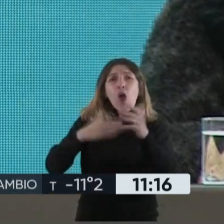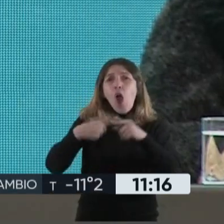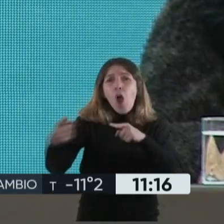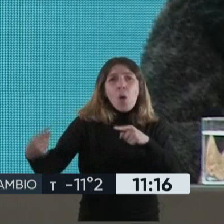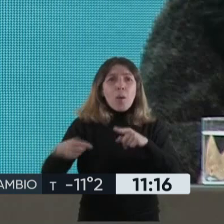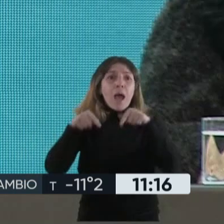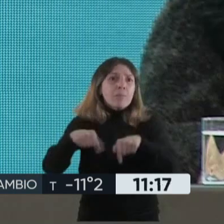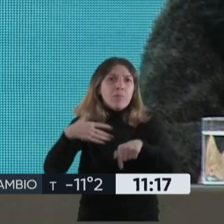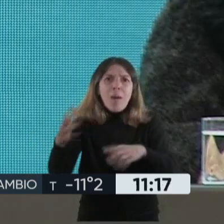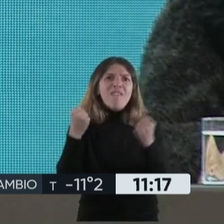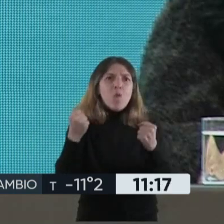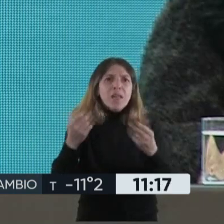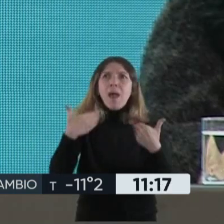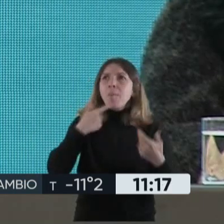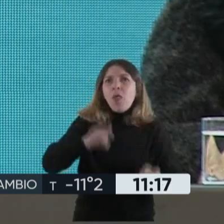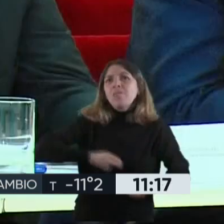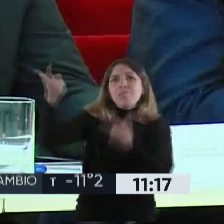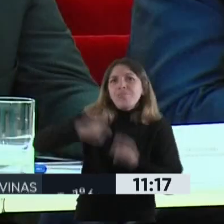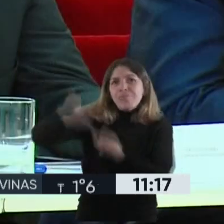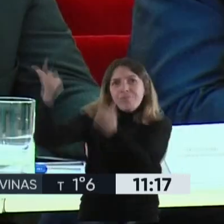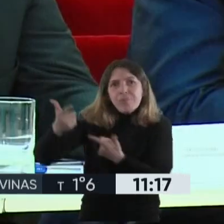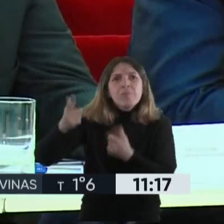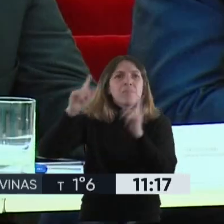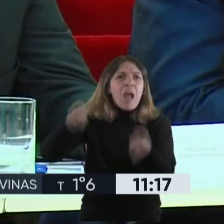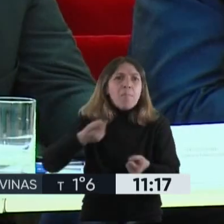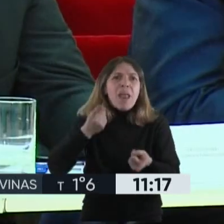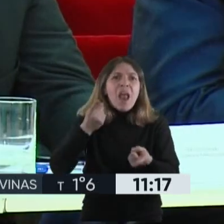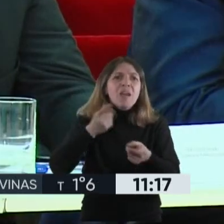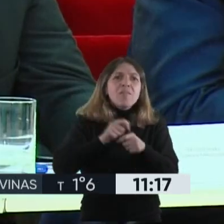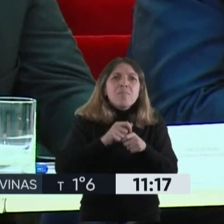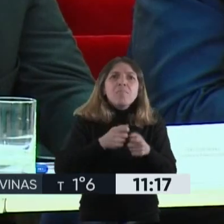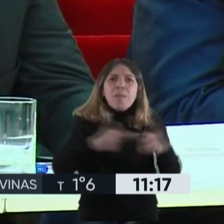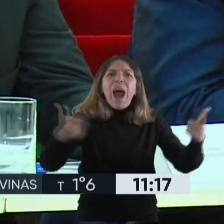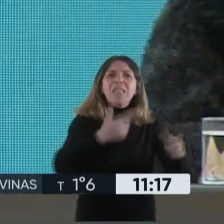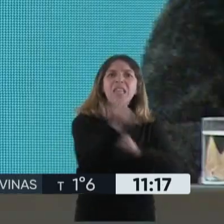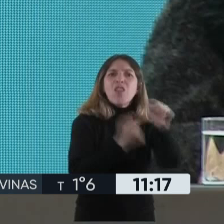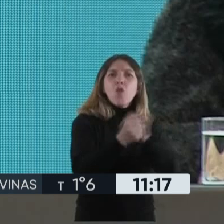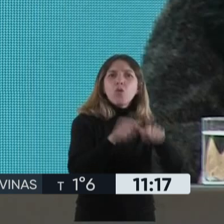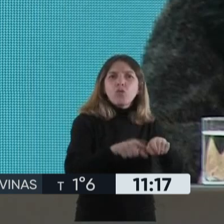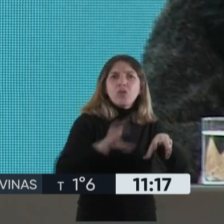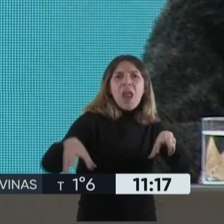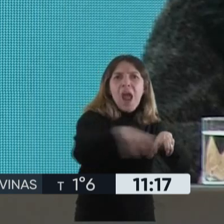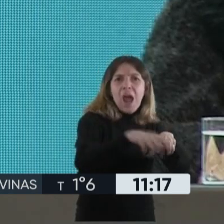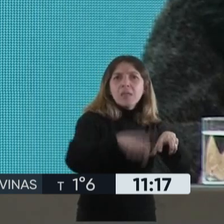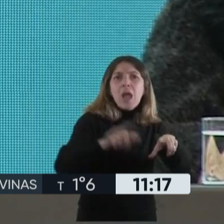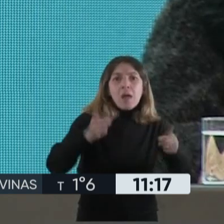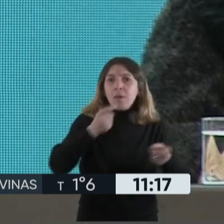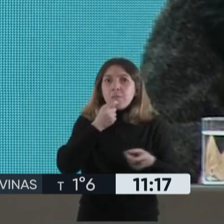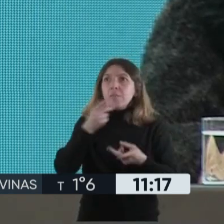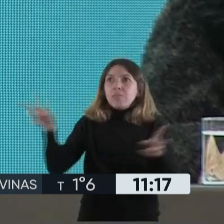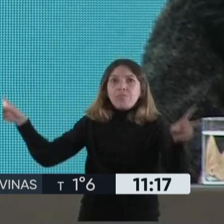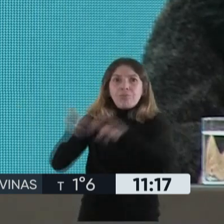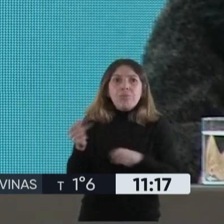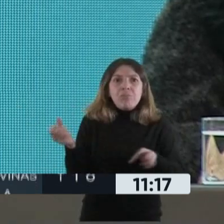fortaleza, sustituir importaciones, desarrollar industria nacional, un ahorro fiscal y un ahorro de divisas